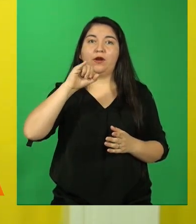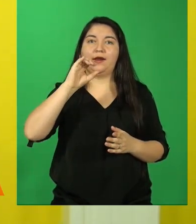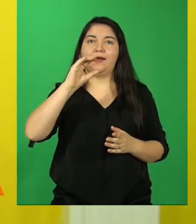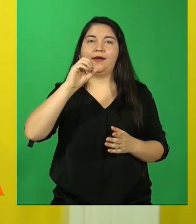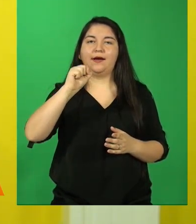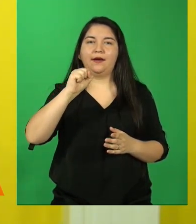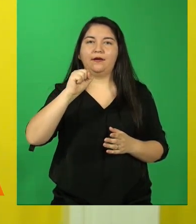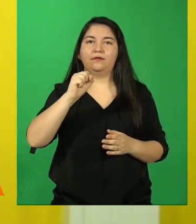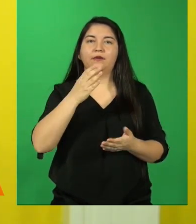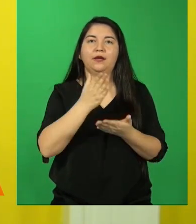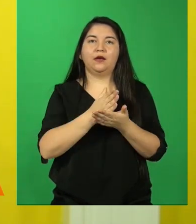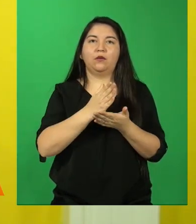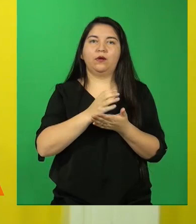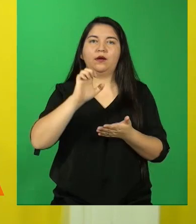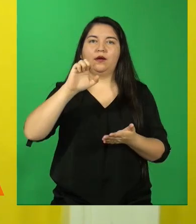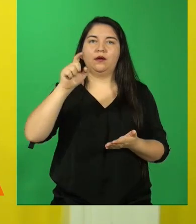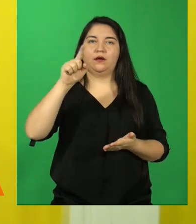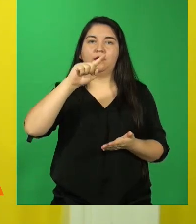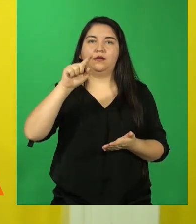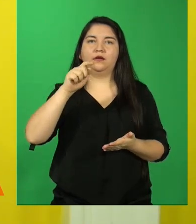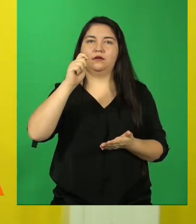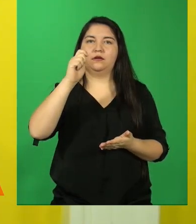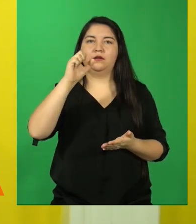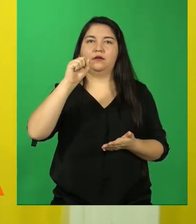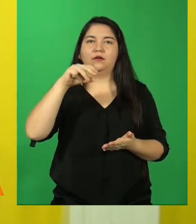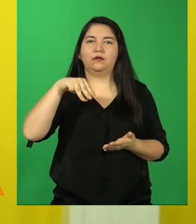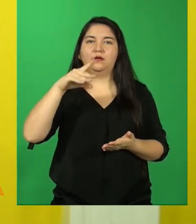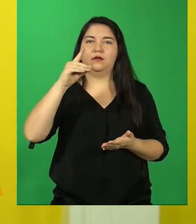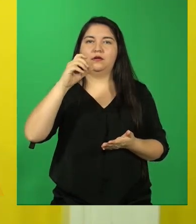escuela Los Estandartes de Copiapó.